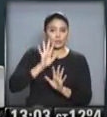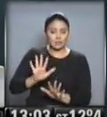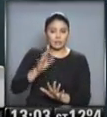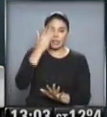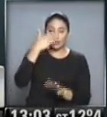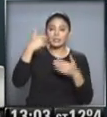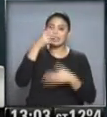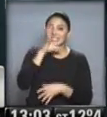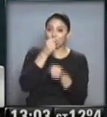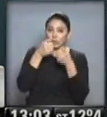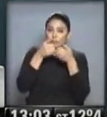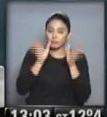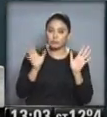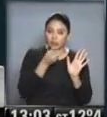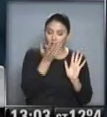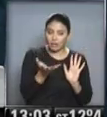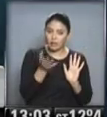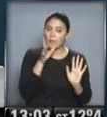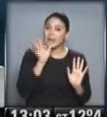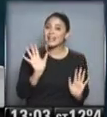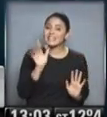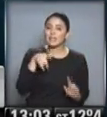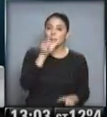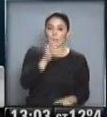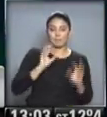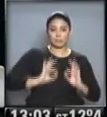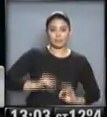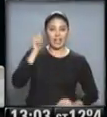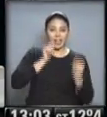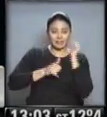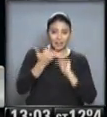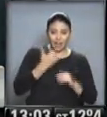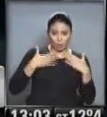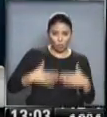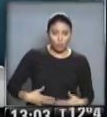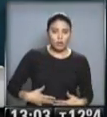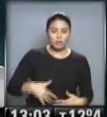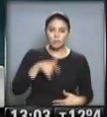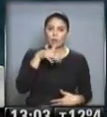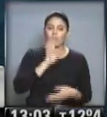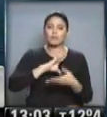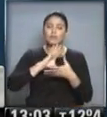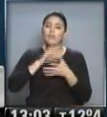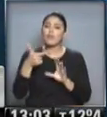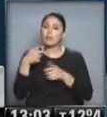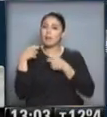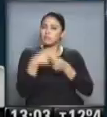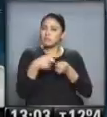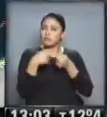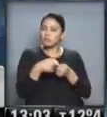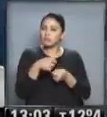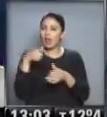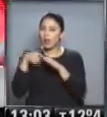de sumario' daría la sensación de que esas heridas cuales hacen referencia como premios ilegales no